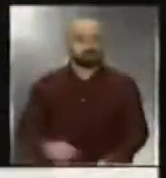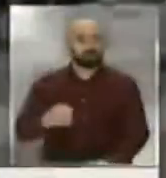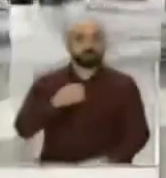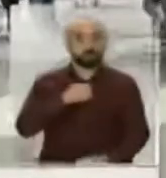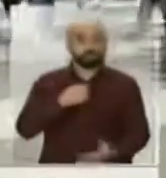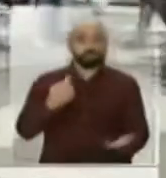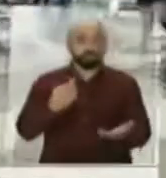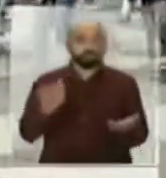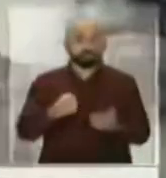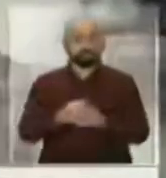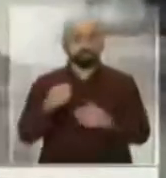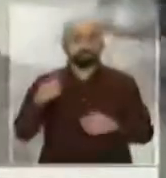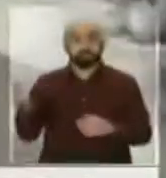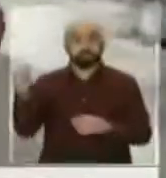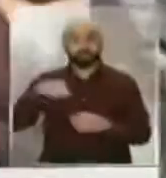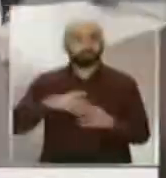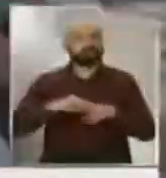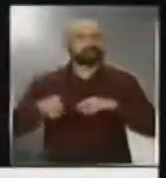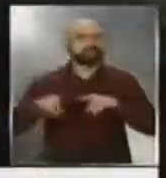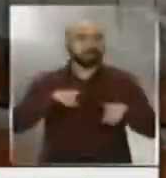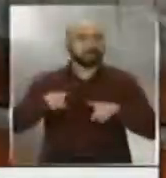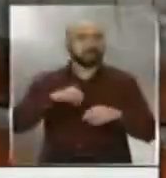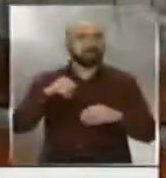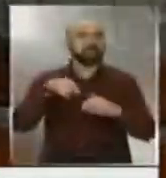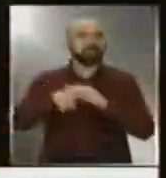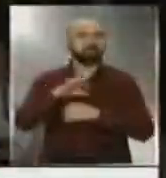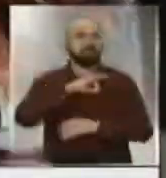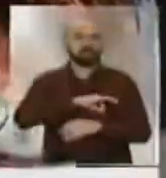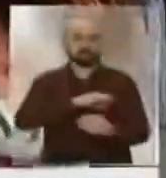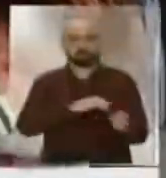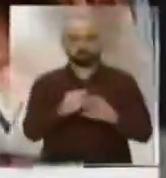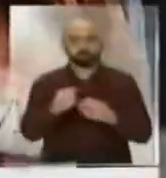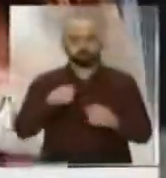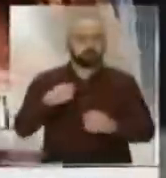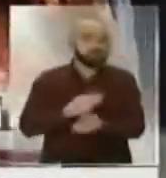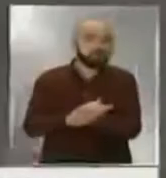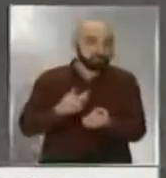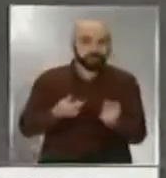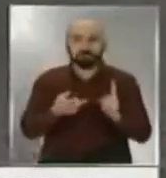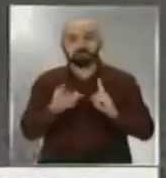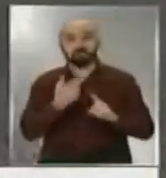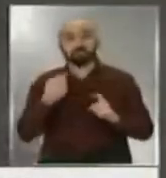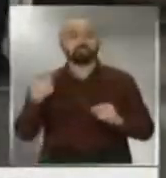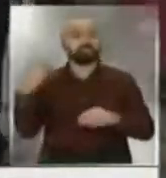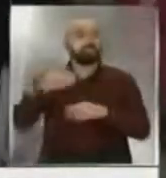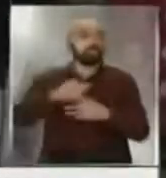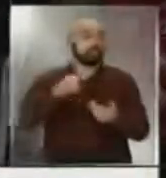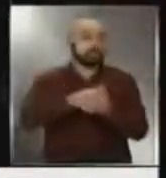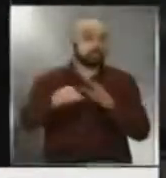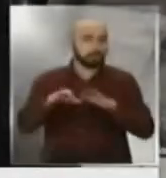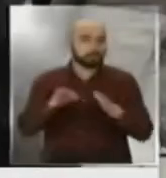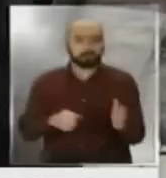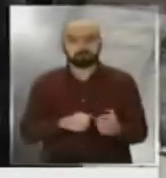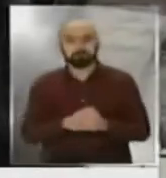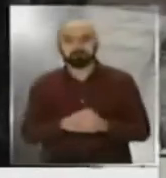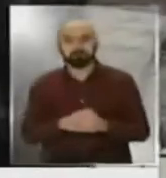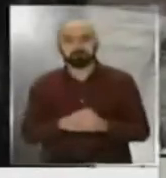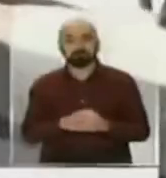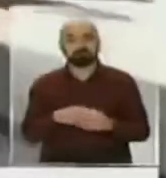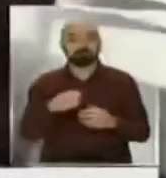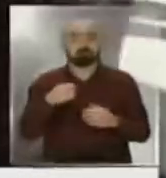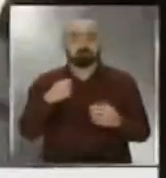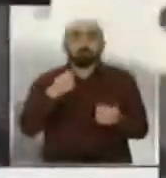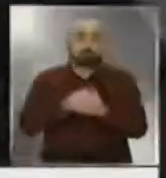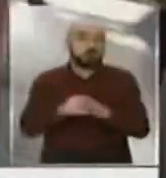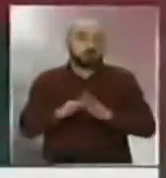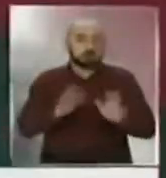Yo tuve que venir a hacer un trámite ahí en banco. ¿Por hacerme un examen? Vengo a una tienda comercial. A comprar de